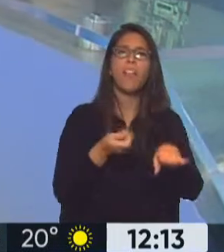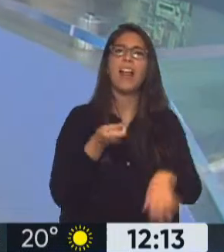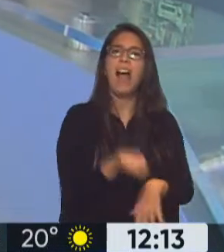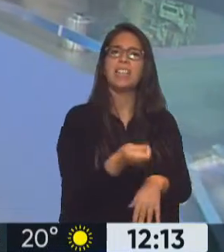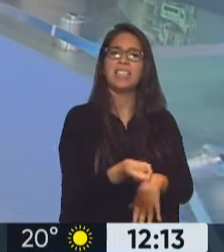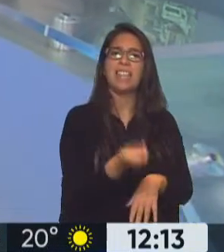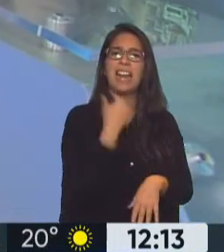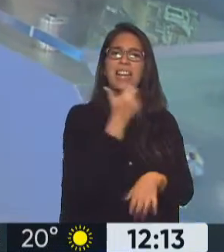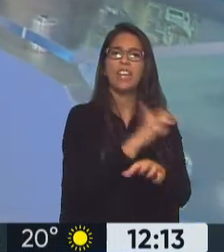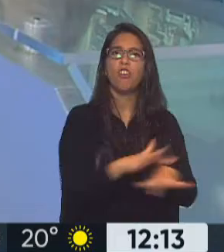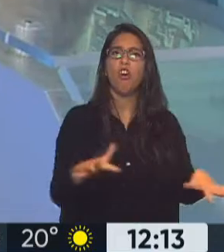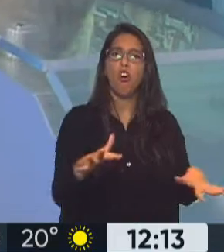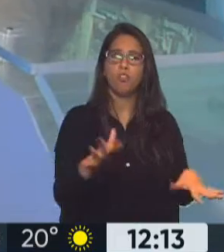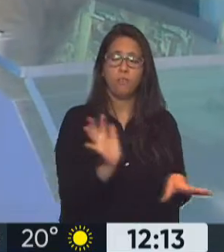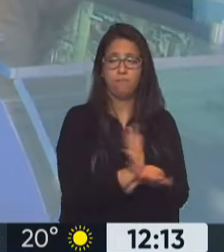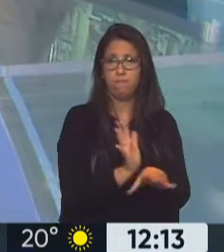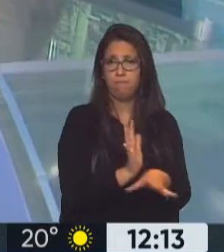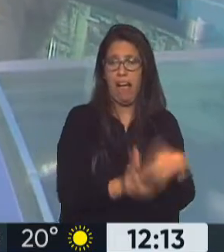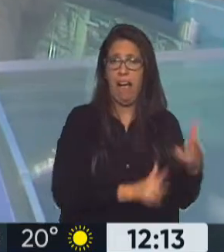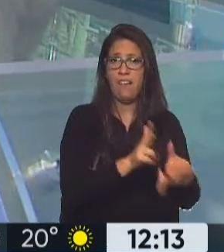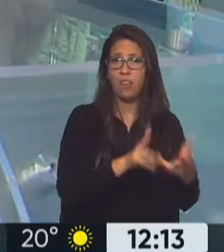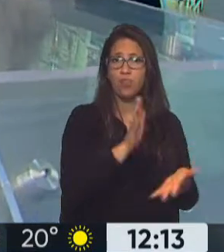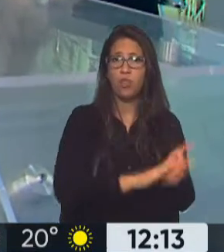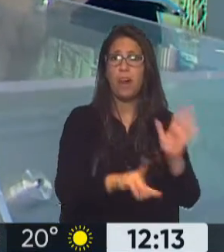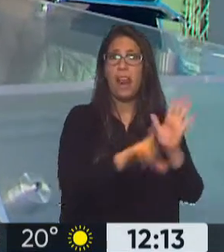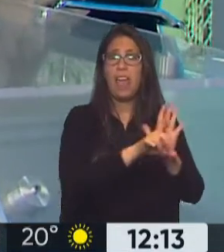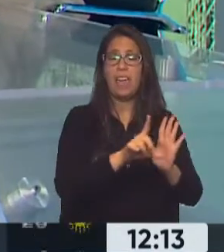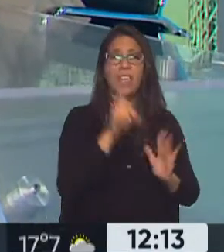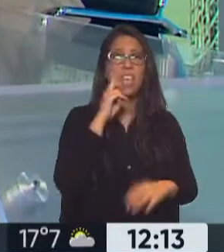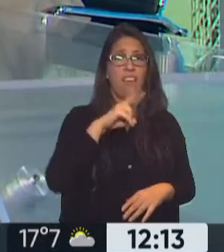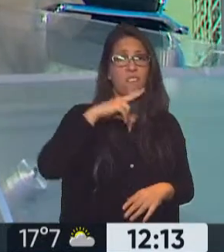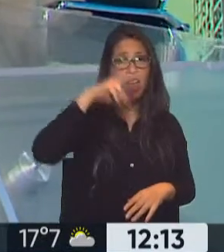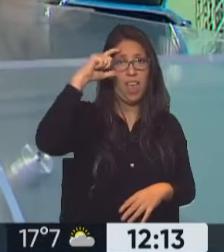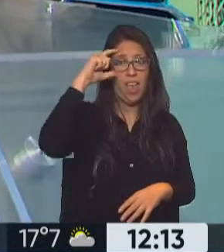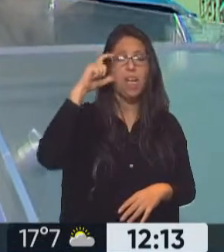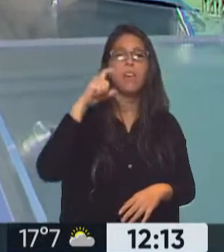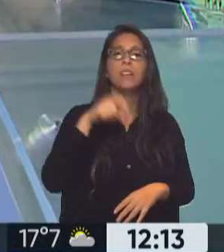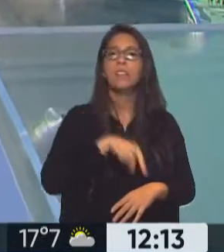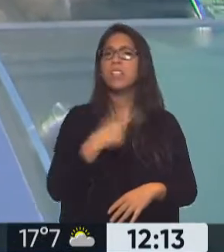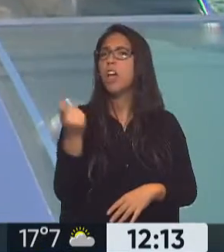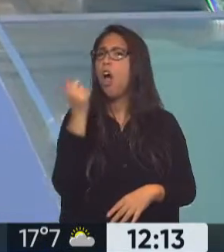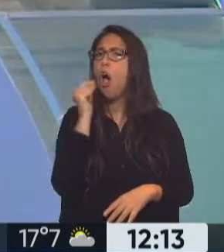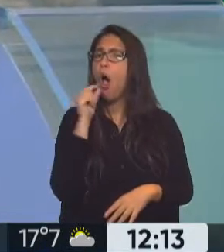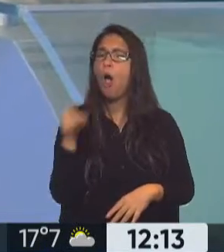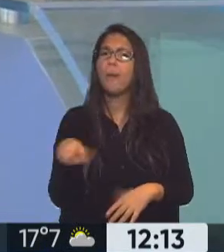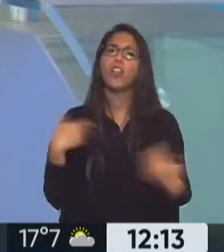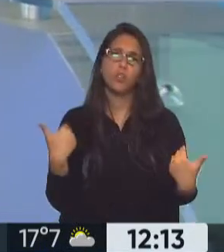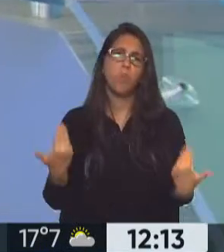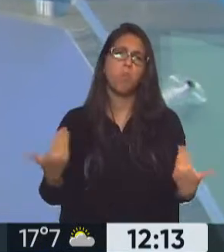a sus hijos, de esa manera se refiere a la ley de interrupción voluntaria del embarazo, dice, los hombres entonces